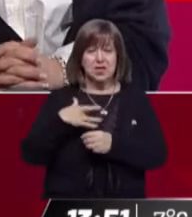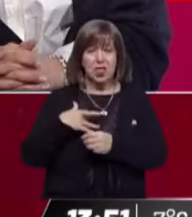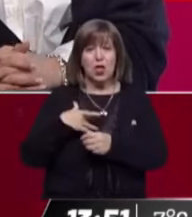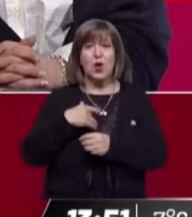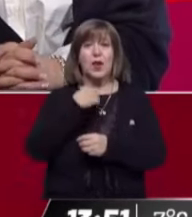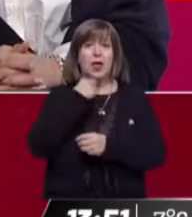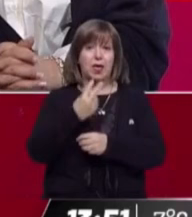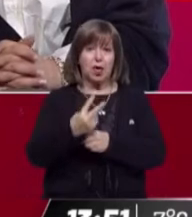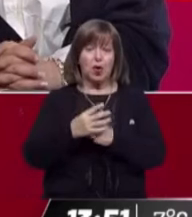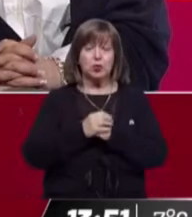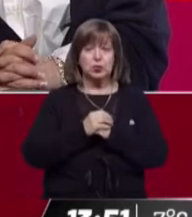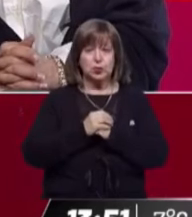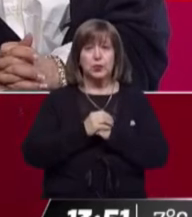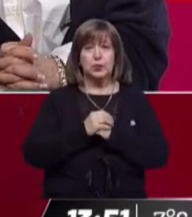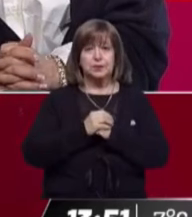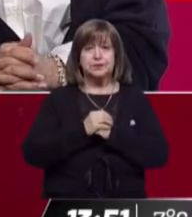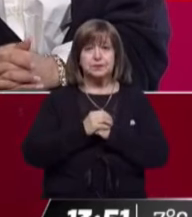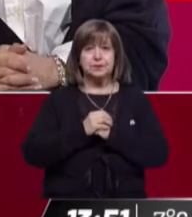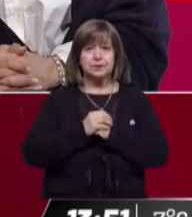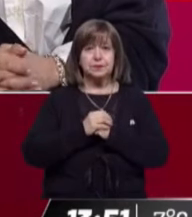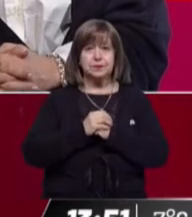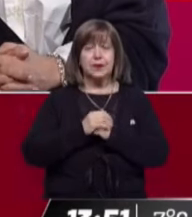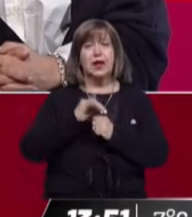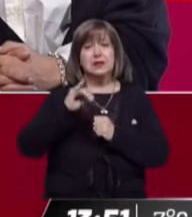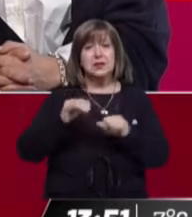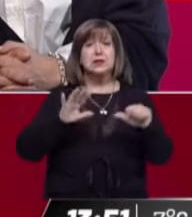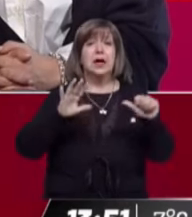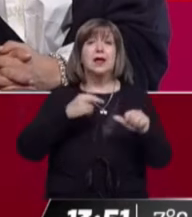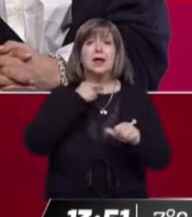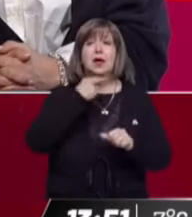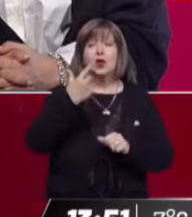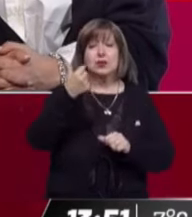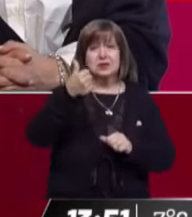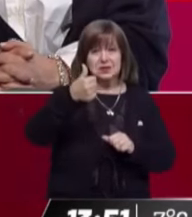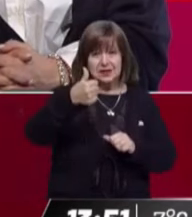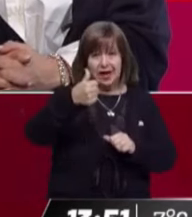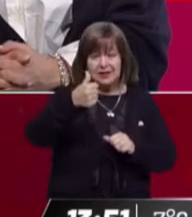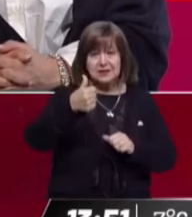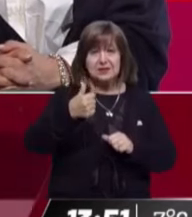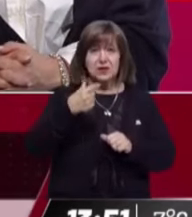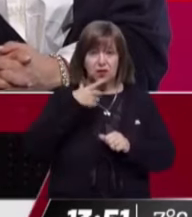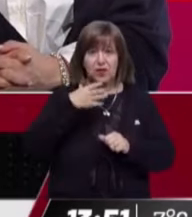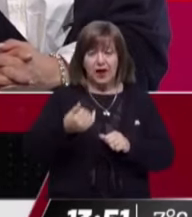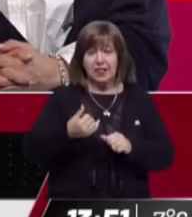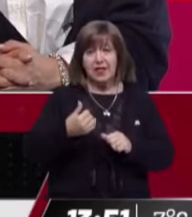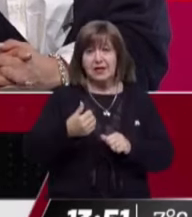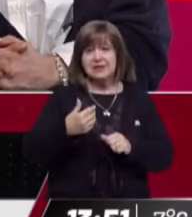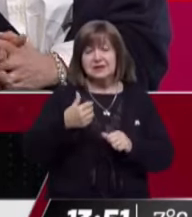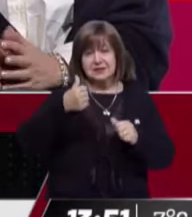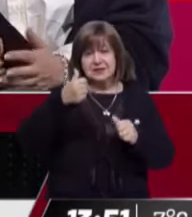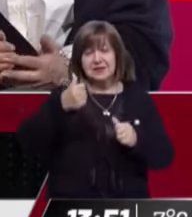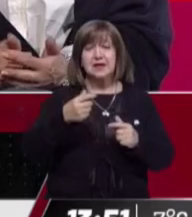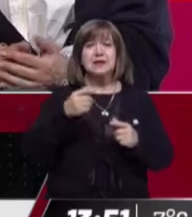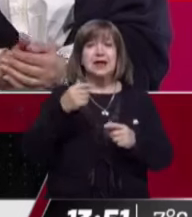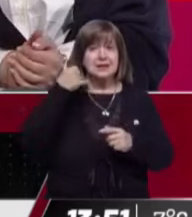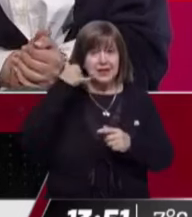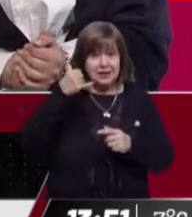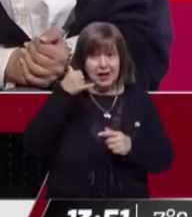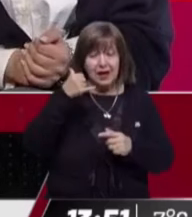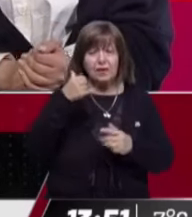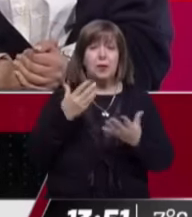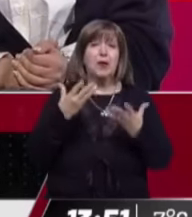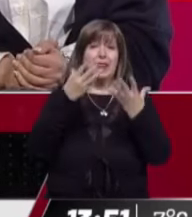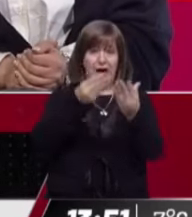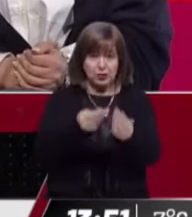atravesar. Sí, además con 6 niños pequeños, ese número que bien marcaba Sergio es al cual pueden brindar algún tipo de